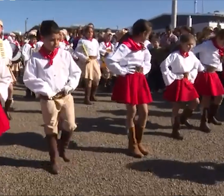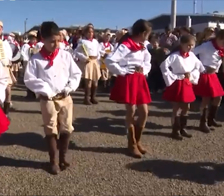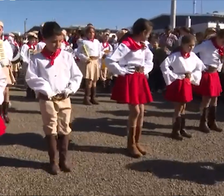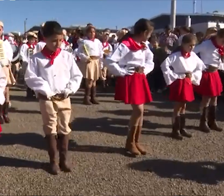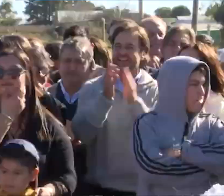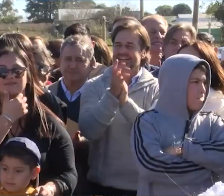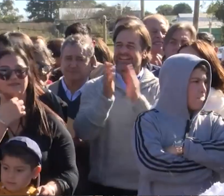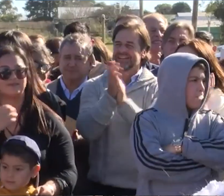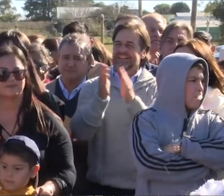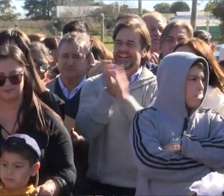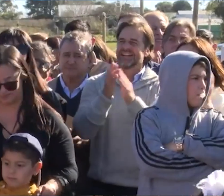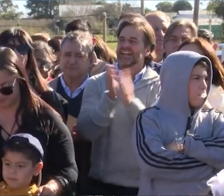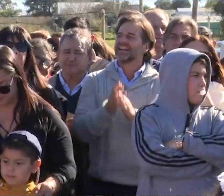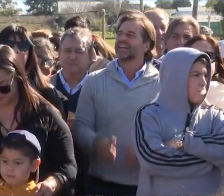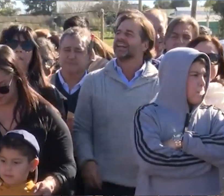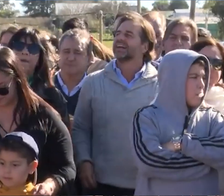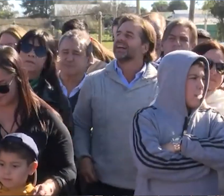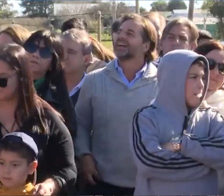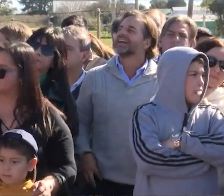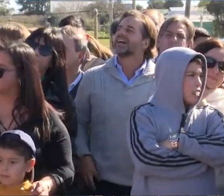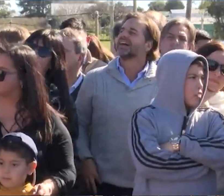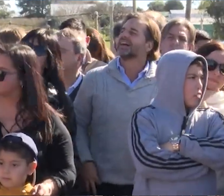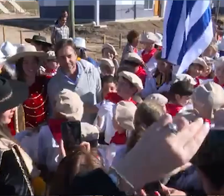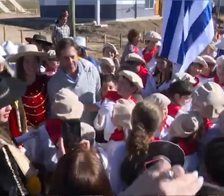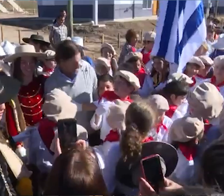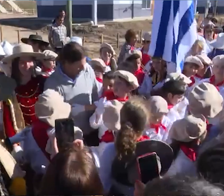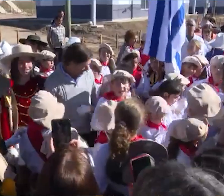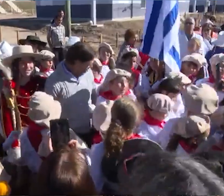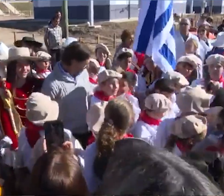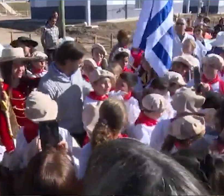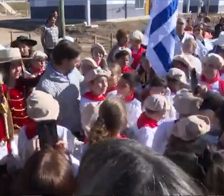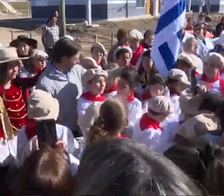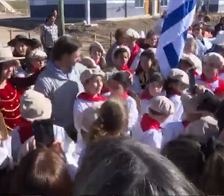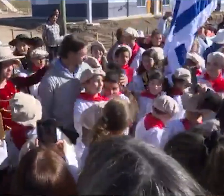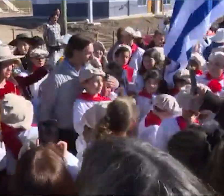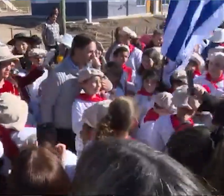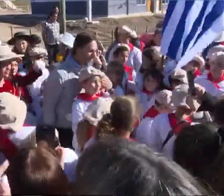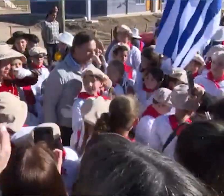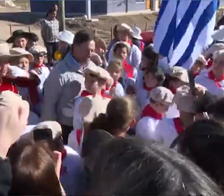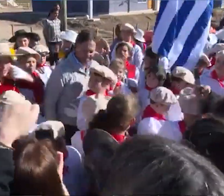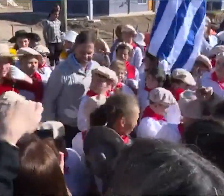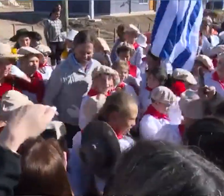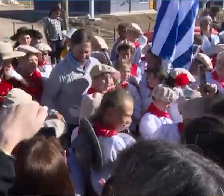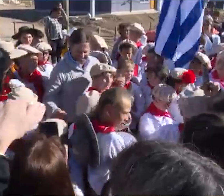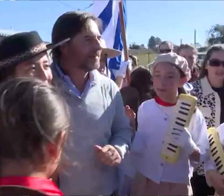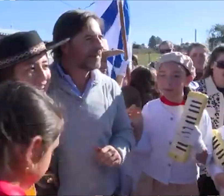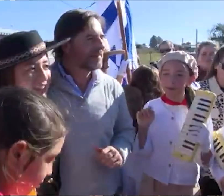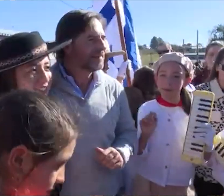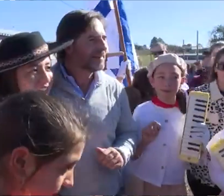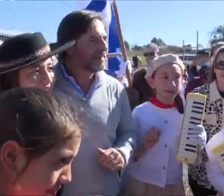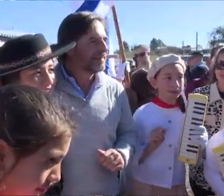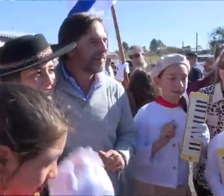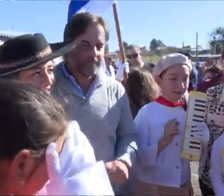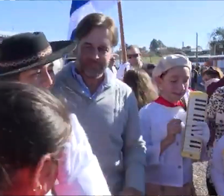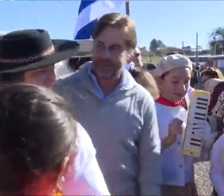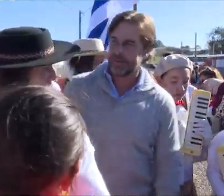Y acá en la zona hemos estado ya en varias actividades. memoria, ayúdenme, Picado Oribe, la rotonda de las